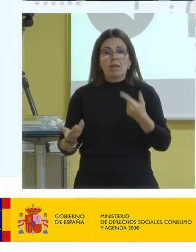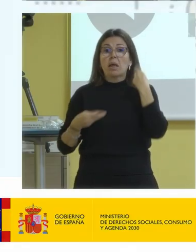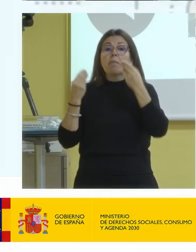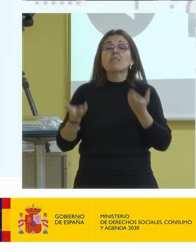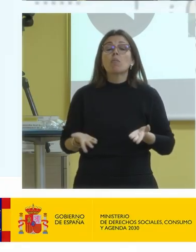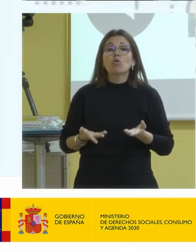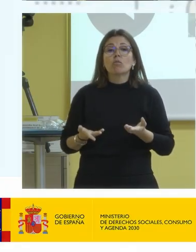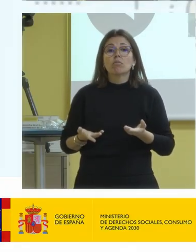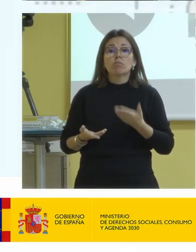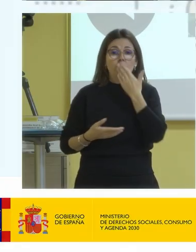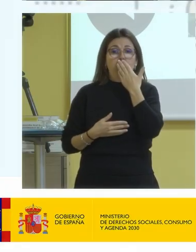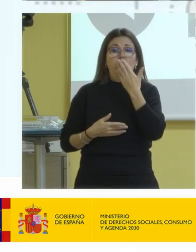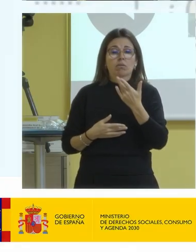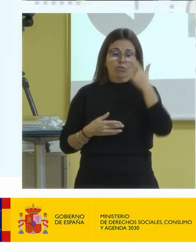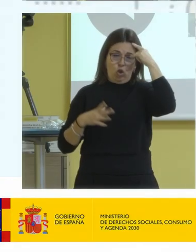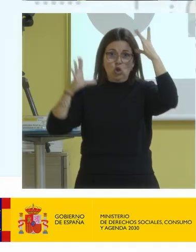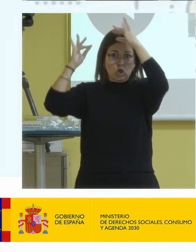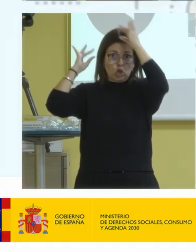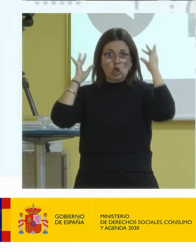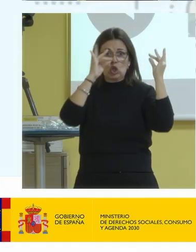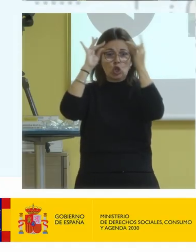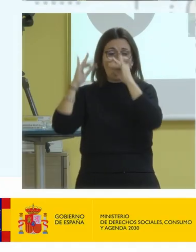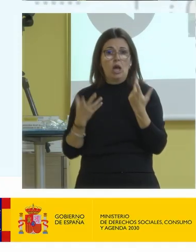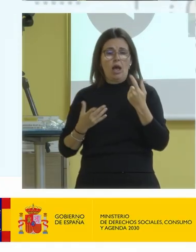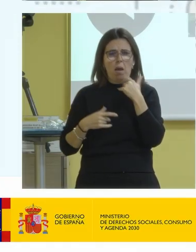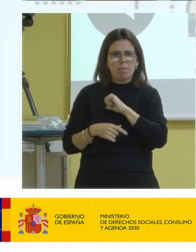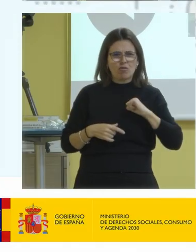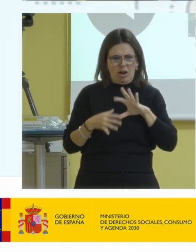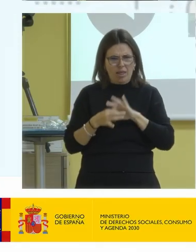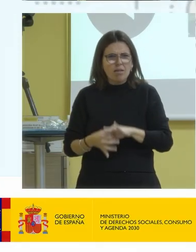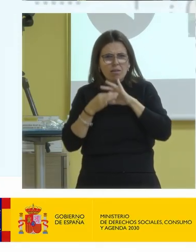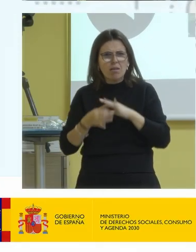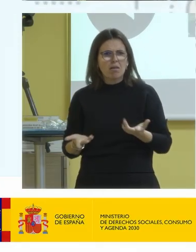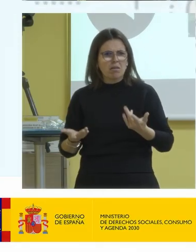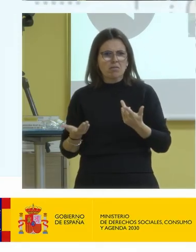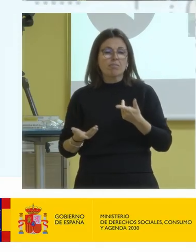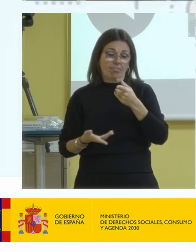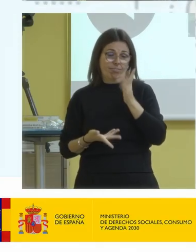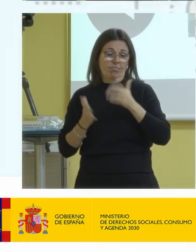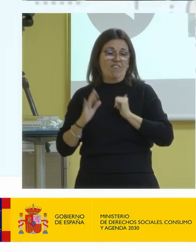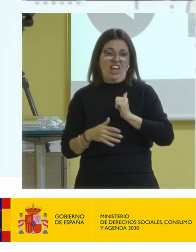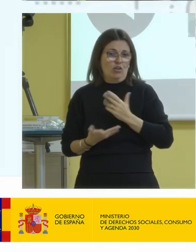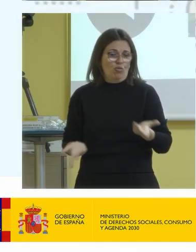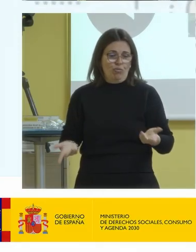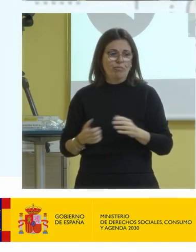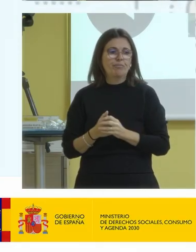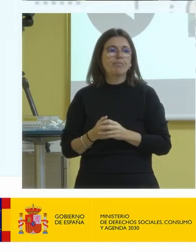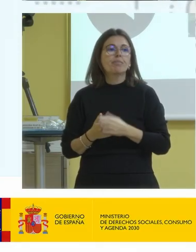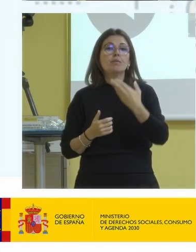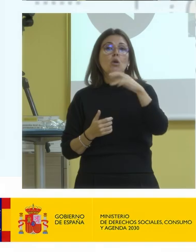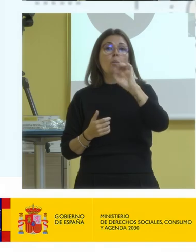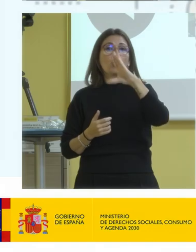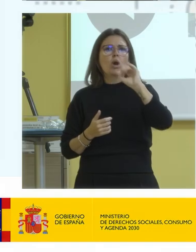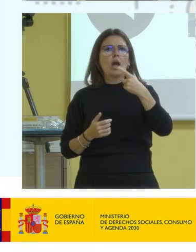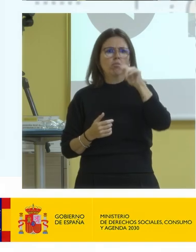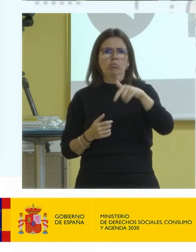eso? Si te empiezas a tocar el cráneo para decirte cómo tienes la personalidad, ¿cómo fue de vosotros? Pseudoterapia, ¿verdad? Broca, que era un tío